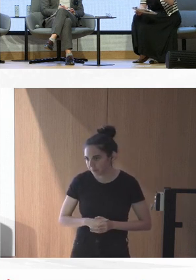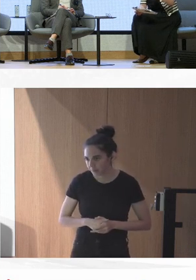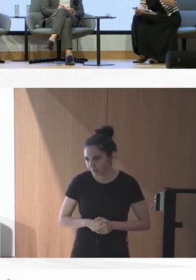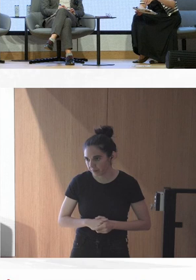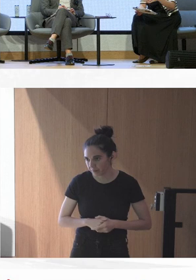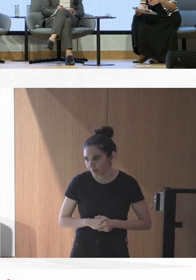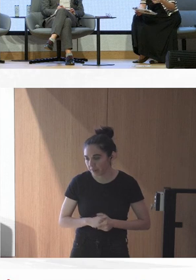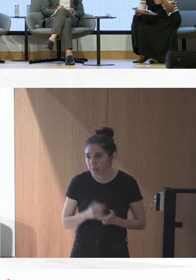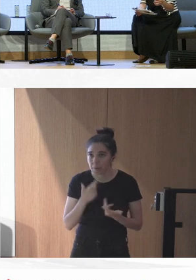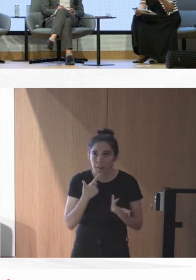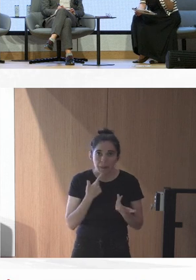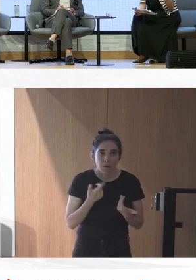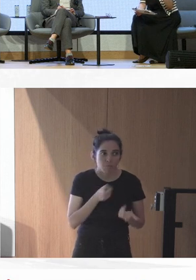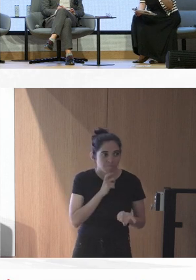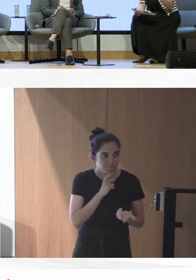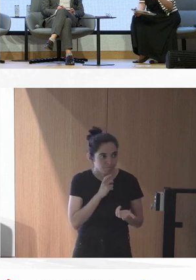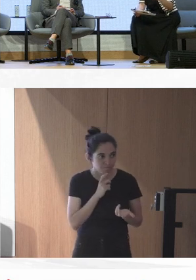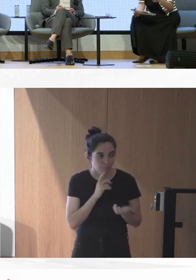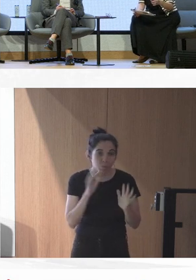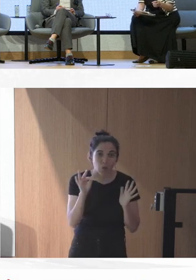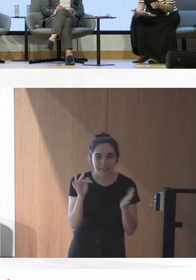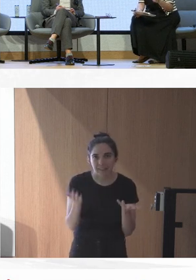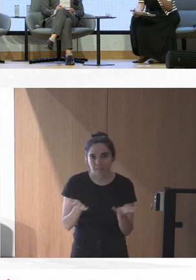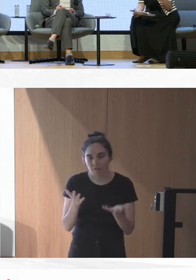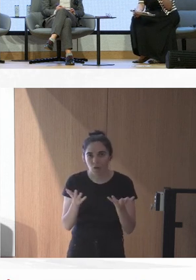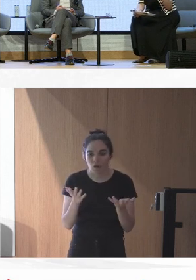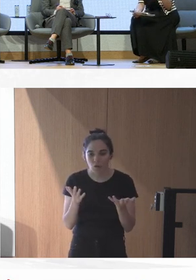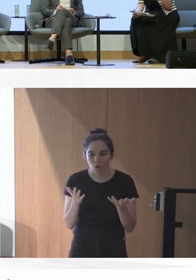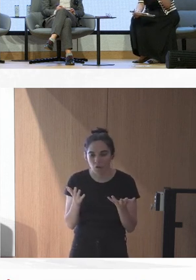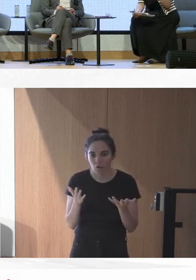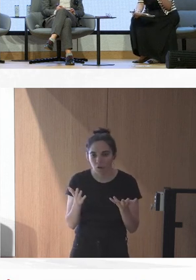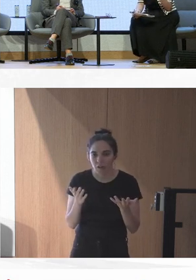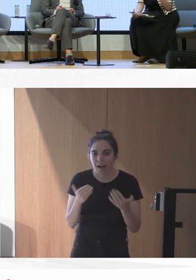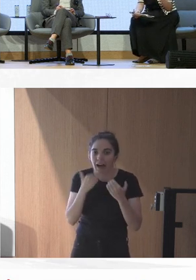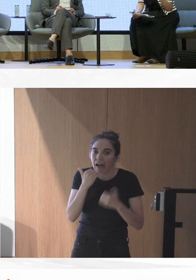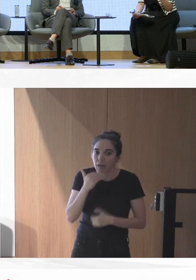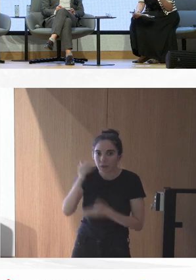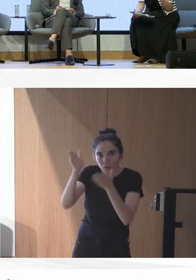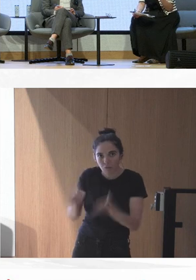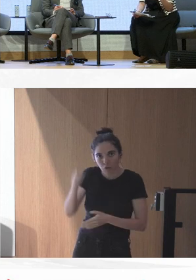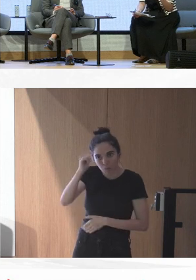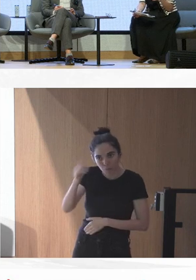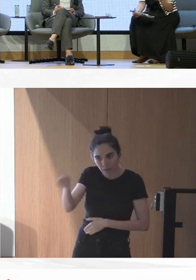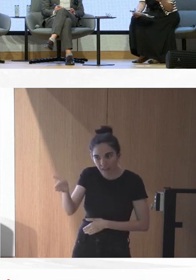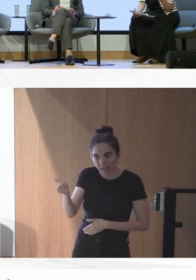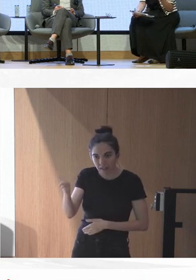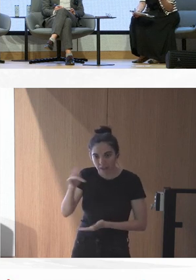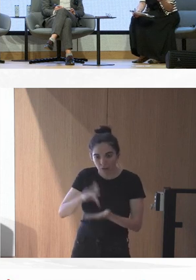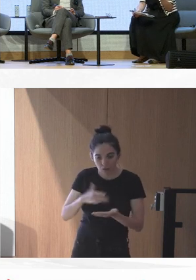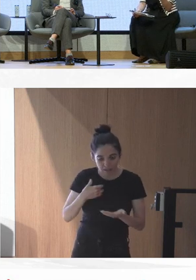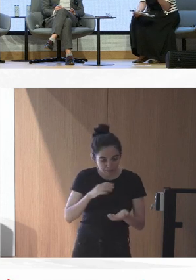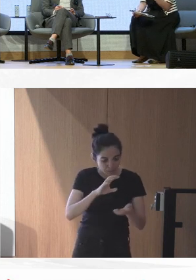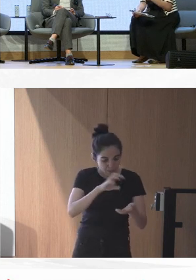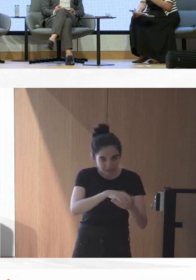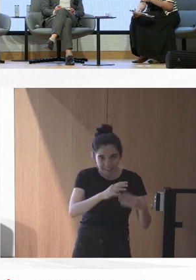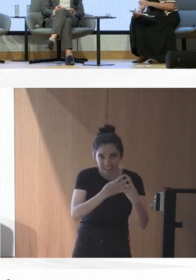no sé cómo lo puedo decir, lo bueno aquí podría ser el hecho de que este hombre estaba siendo liberado del